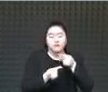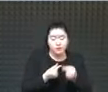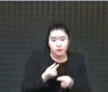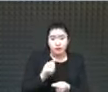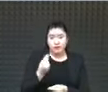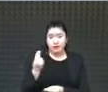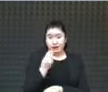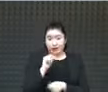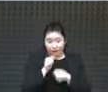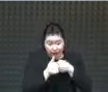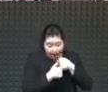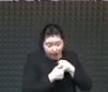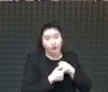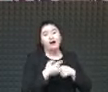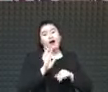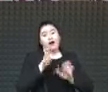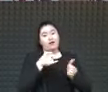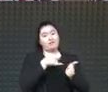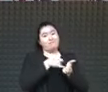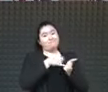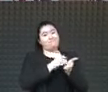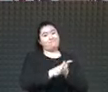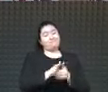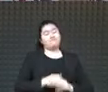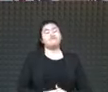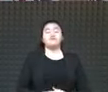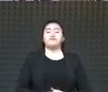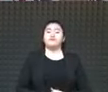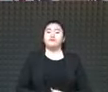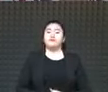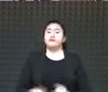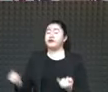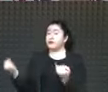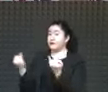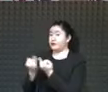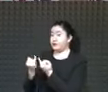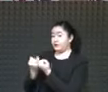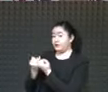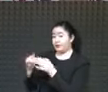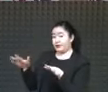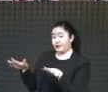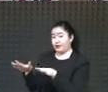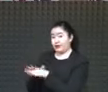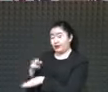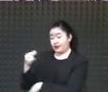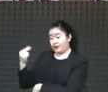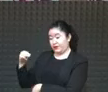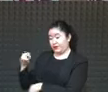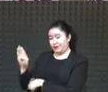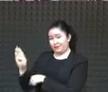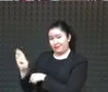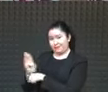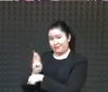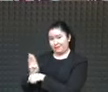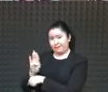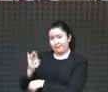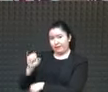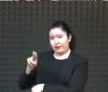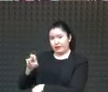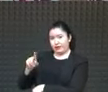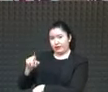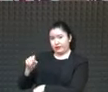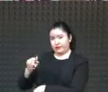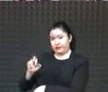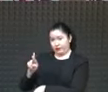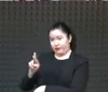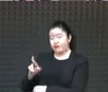se necesita. Y por último, doctora, el cambiarle también el nombre Bienestar, en este caso a la tarjeta,